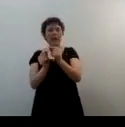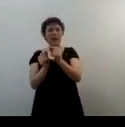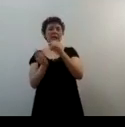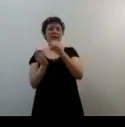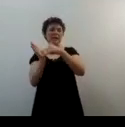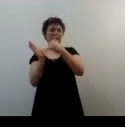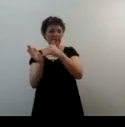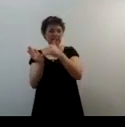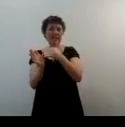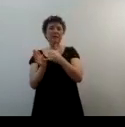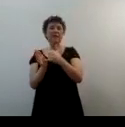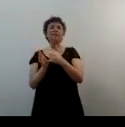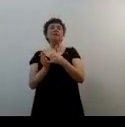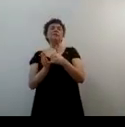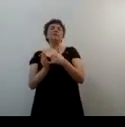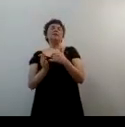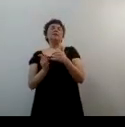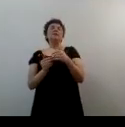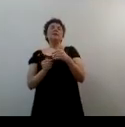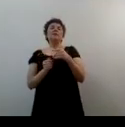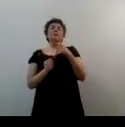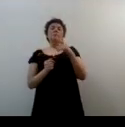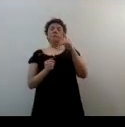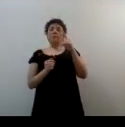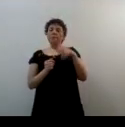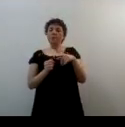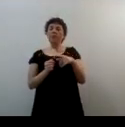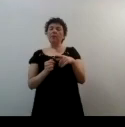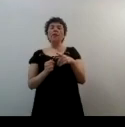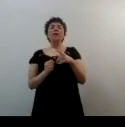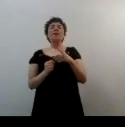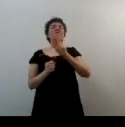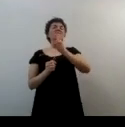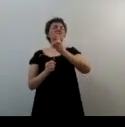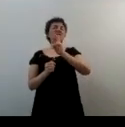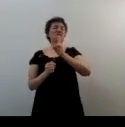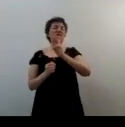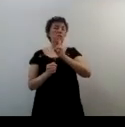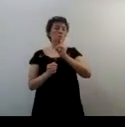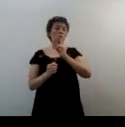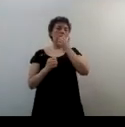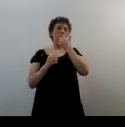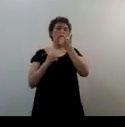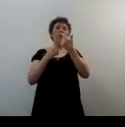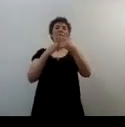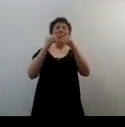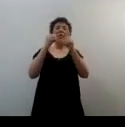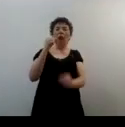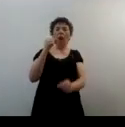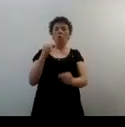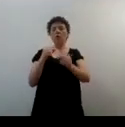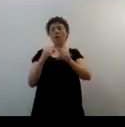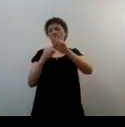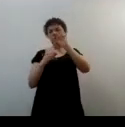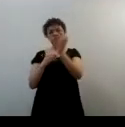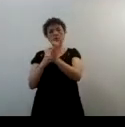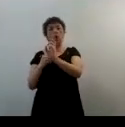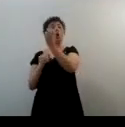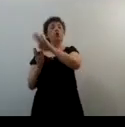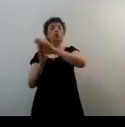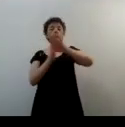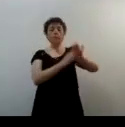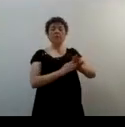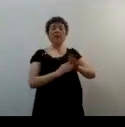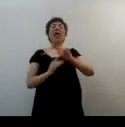península, eh, y verduras y hortalizas. Luego, lo que tiene un poquito más de índice glucémico, un índice